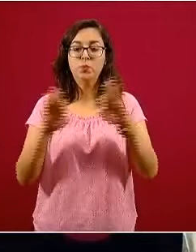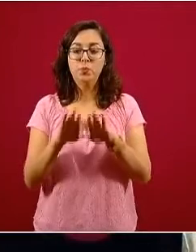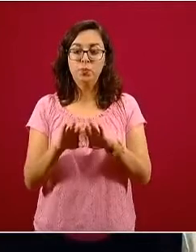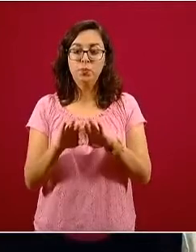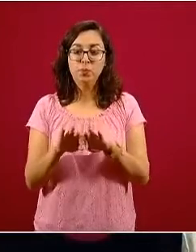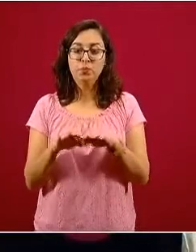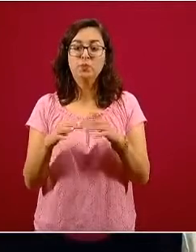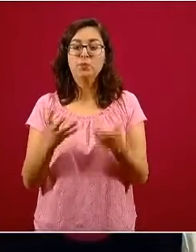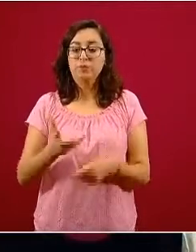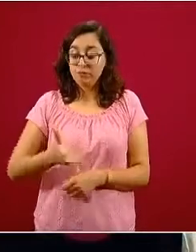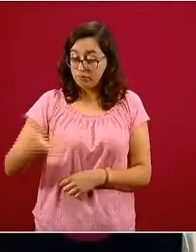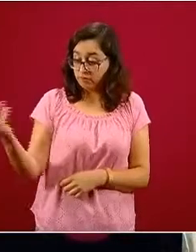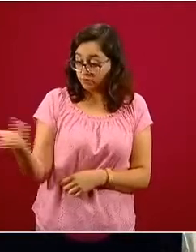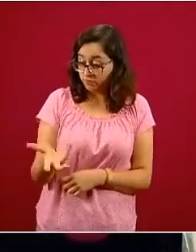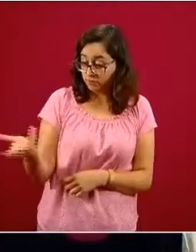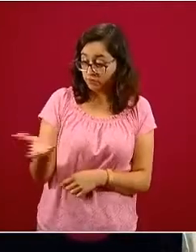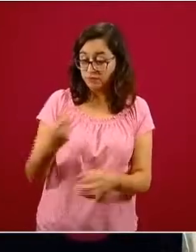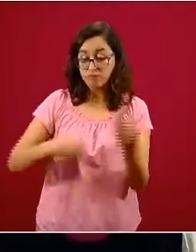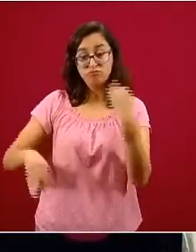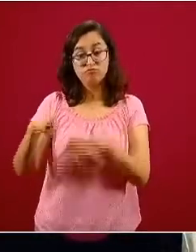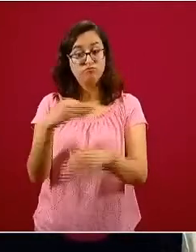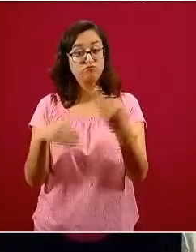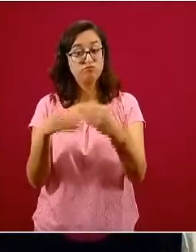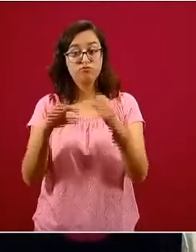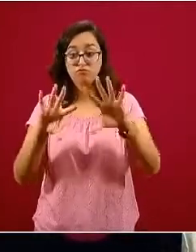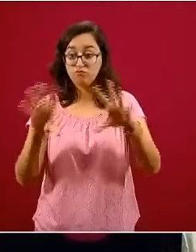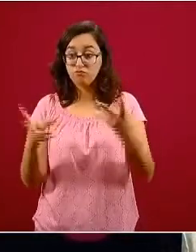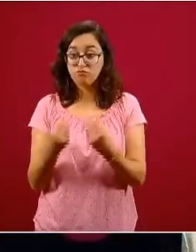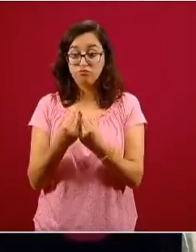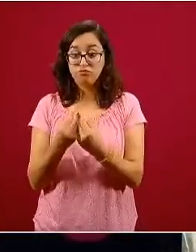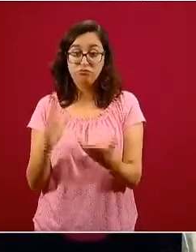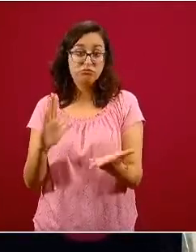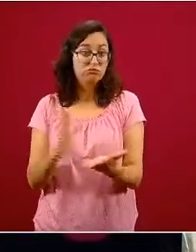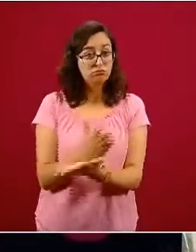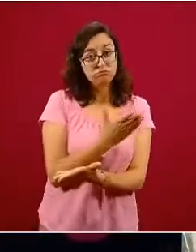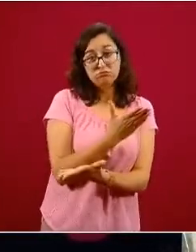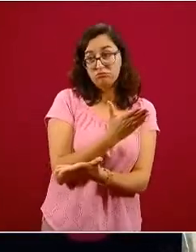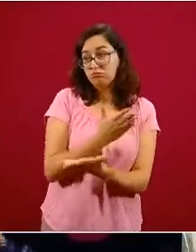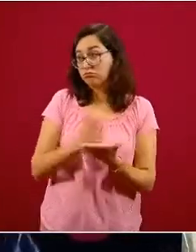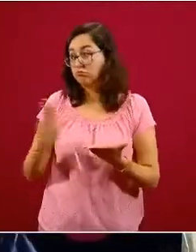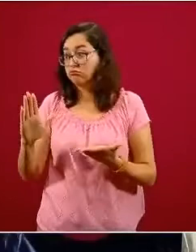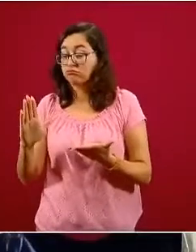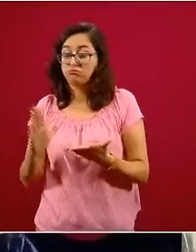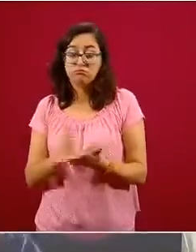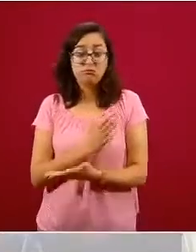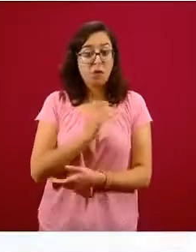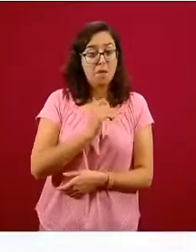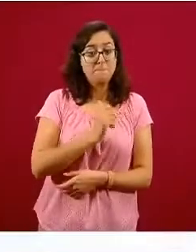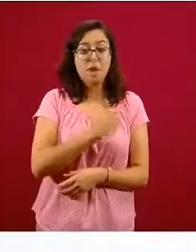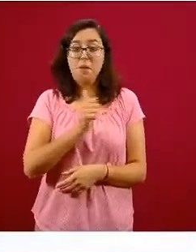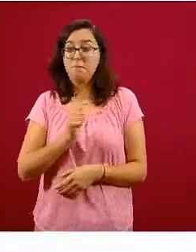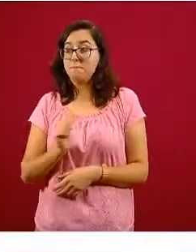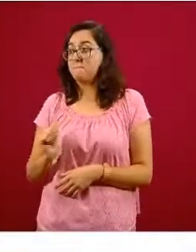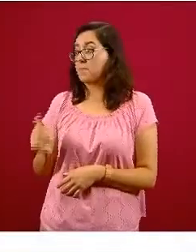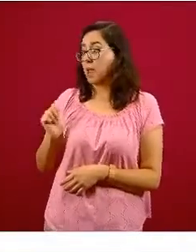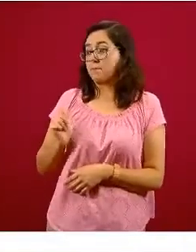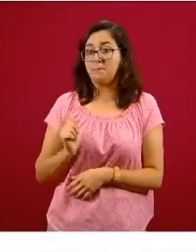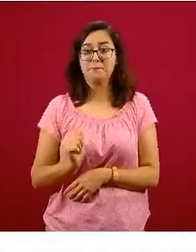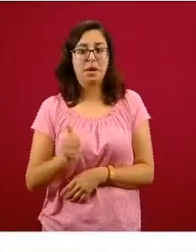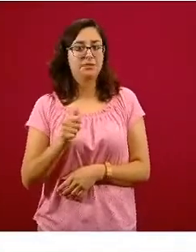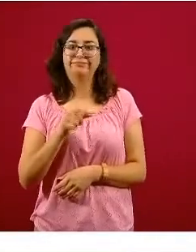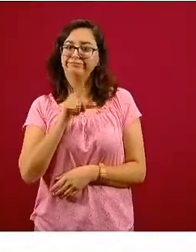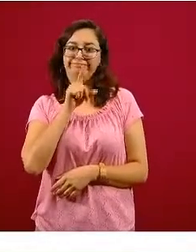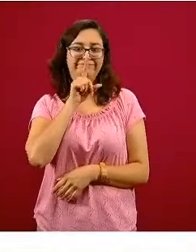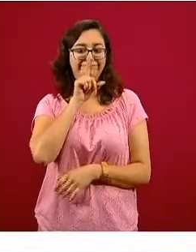paquete integral de acciones. Fíjense en esto, ninguna acción aislada por sí sola es suficiente